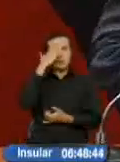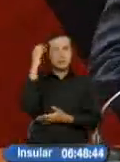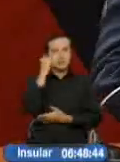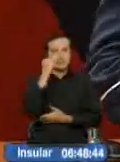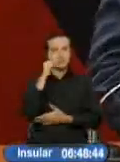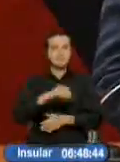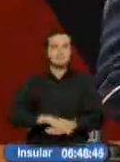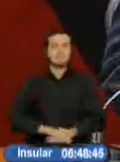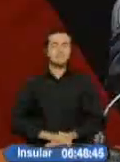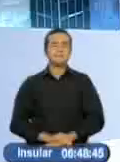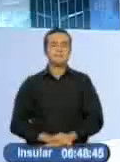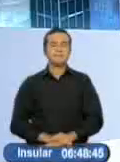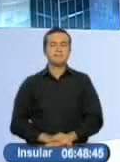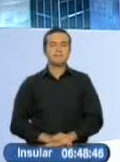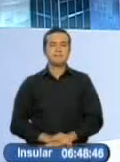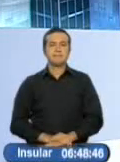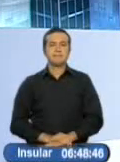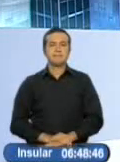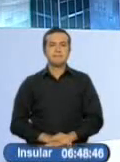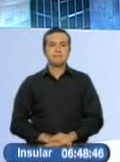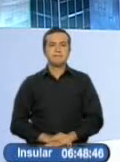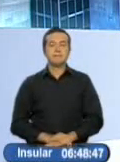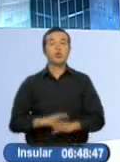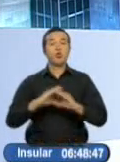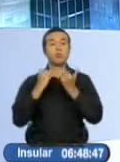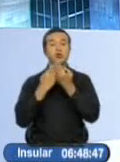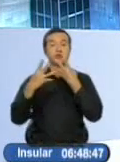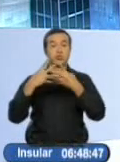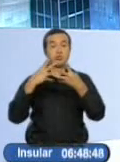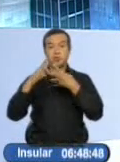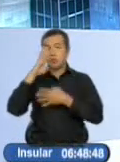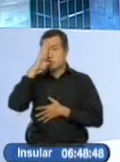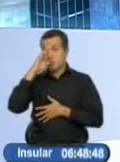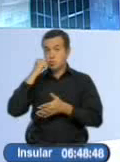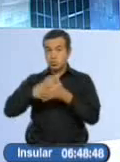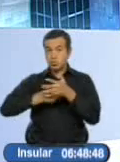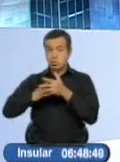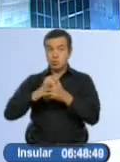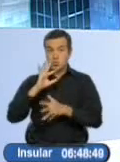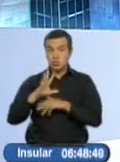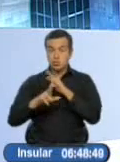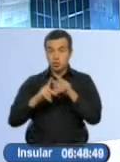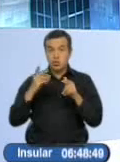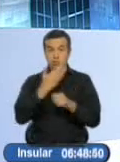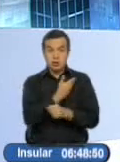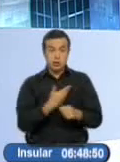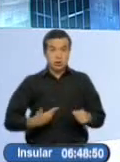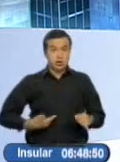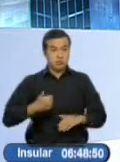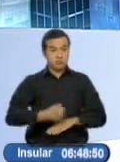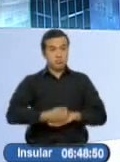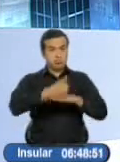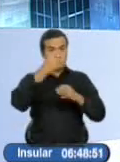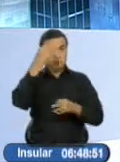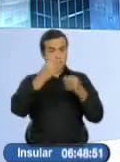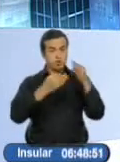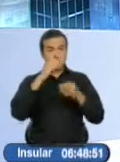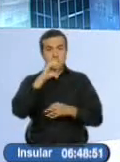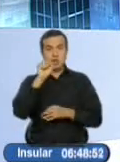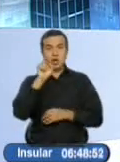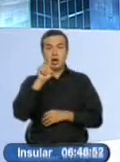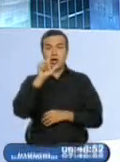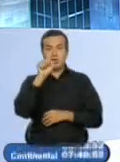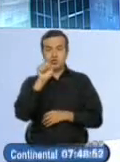Flores, Ecuador TV. El Frente por la Transparencia y Lucha contra la Corrupción recabó criterios del presidente de la Corte Nacional de Justicia, Carlos